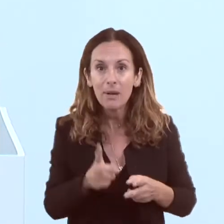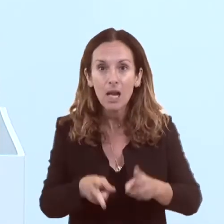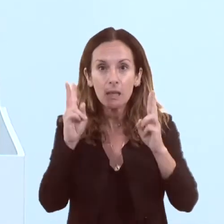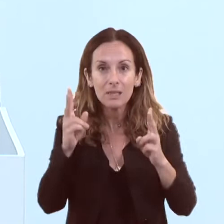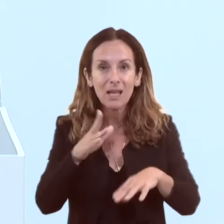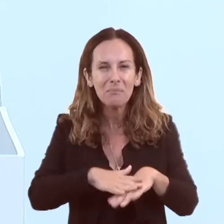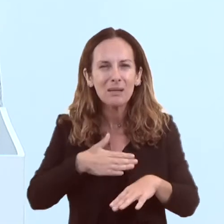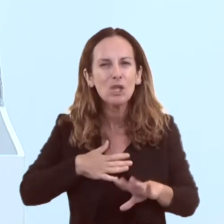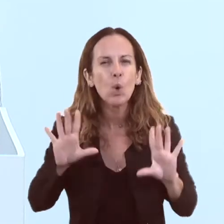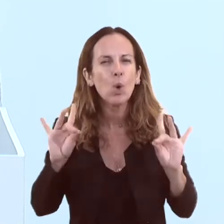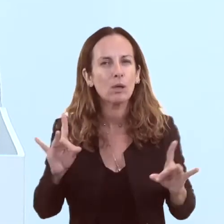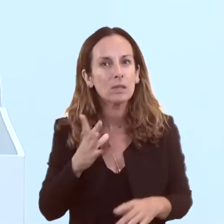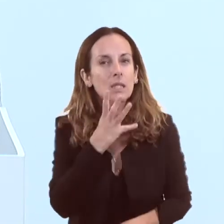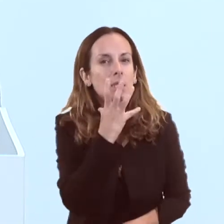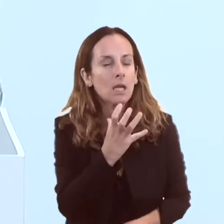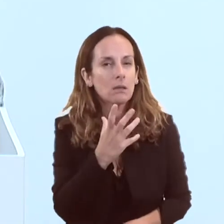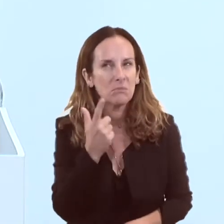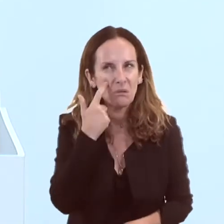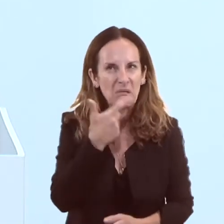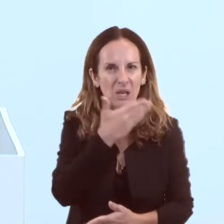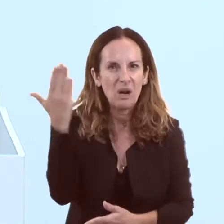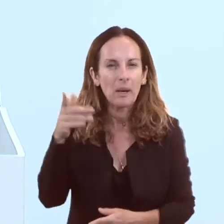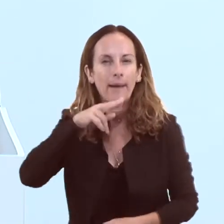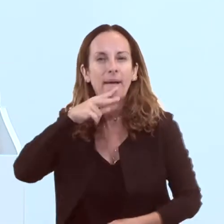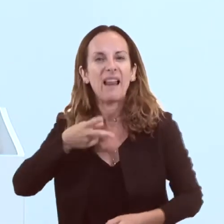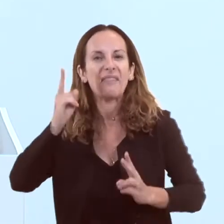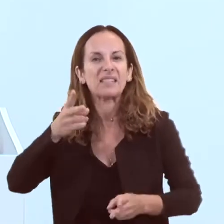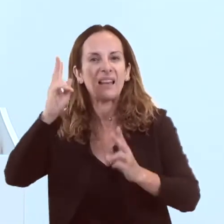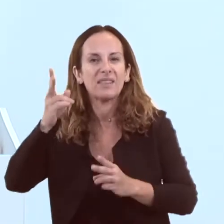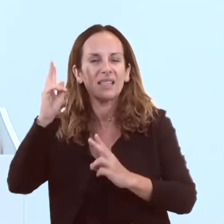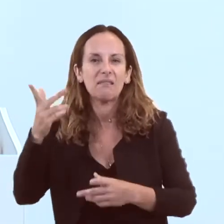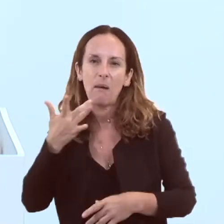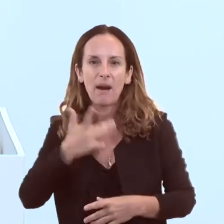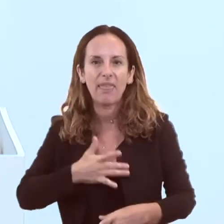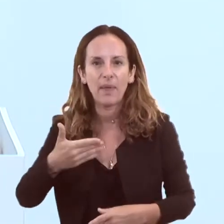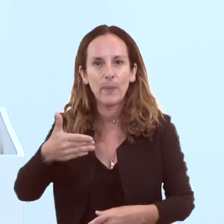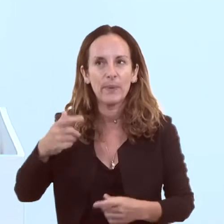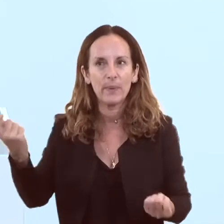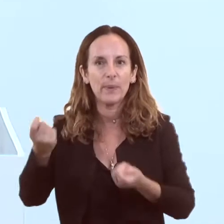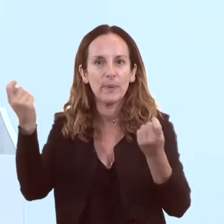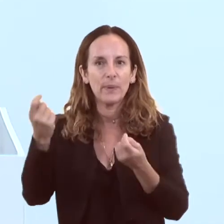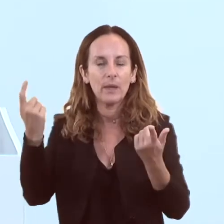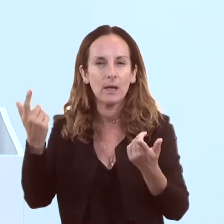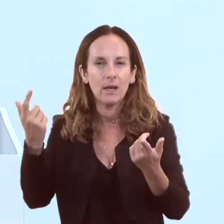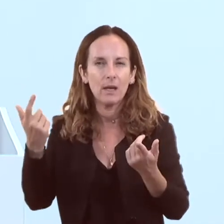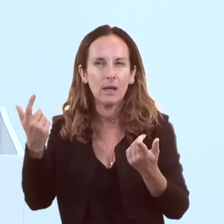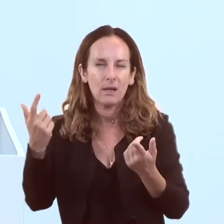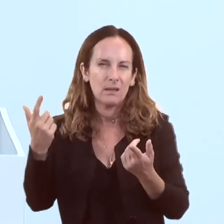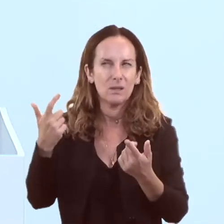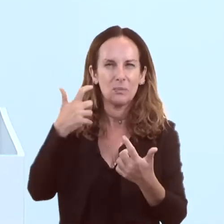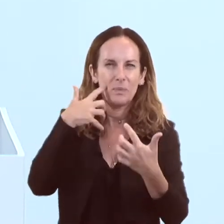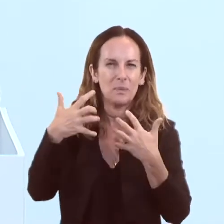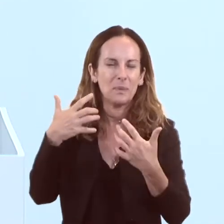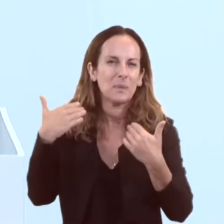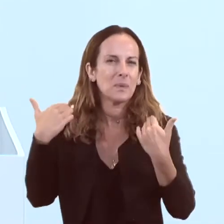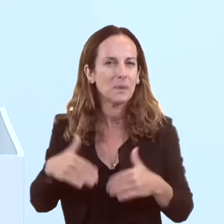empieza a ser un poco preocupante se transforma con una especie de coletilla publicitaria no Y como